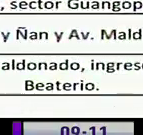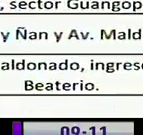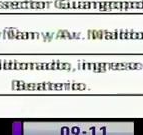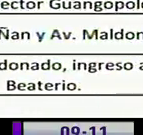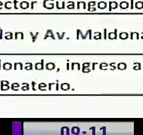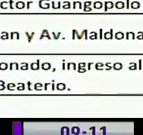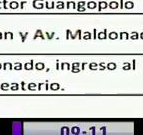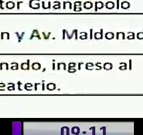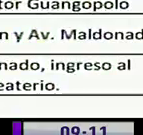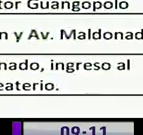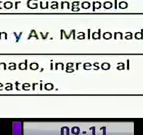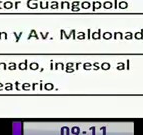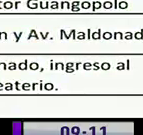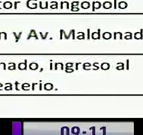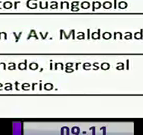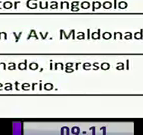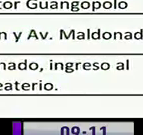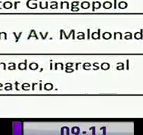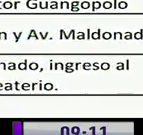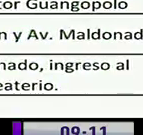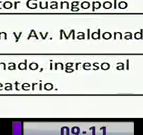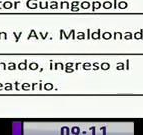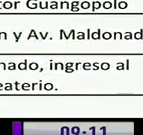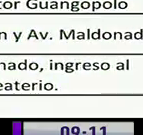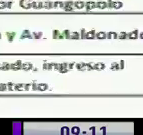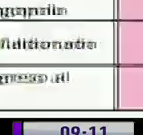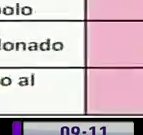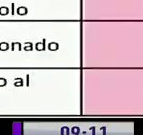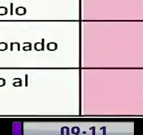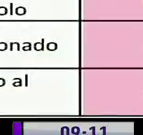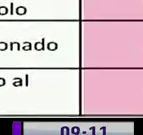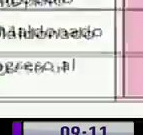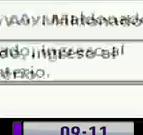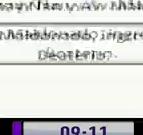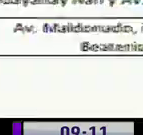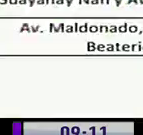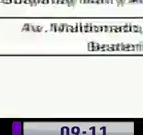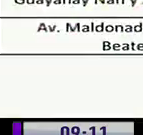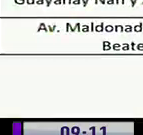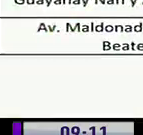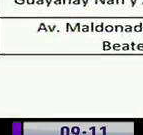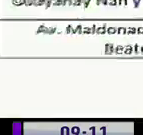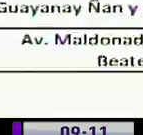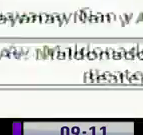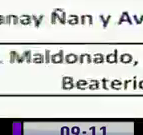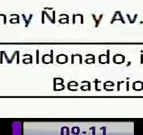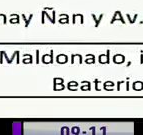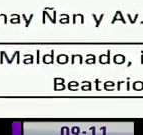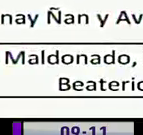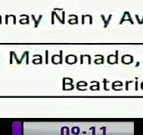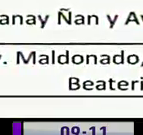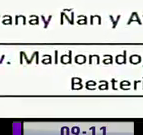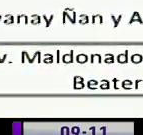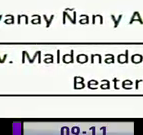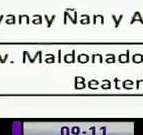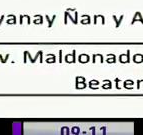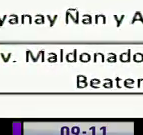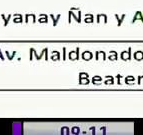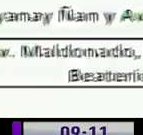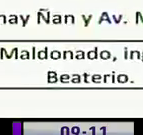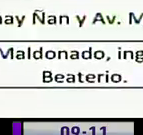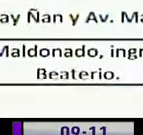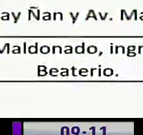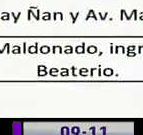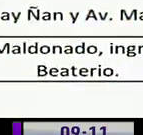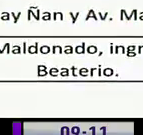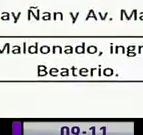Chillos y Tupaco. La vía Intervalles permanece cerrada, presencia de manifestantes. Vía Intervalles a la altura del peaje, sector